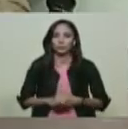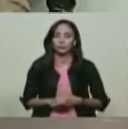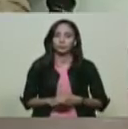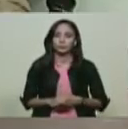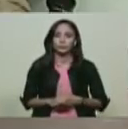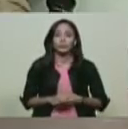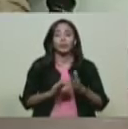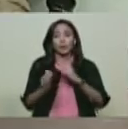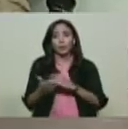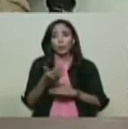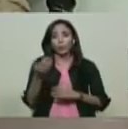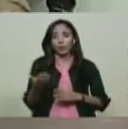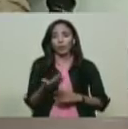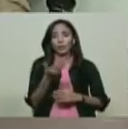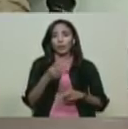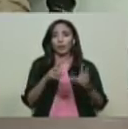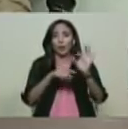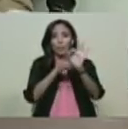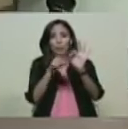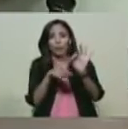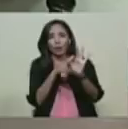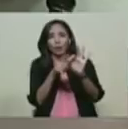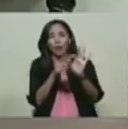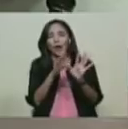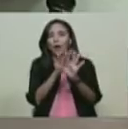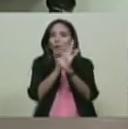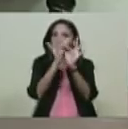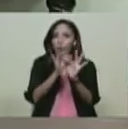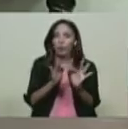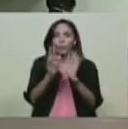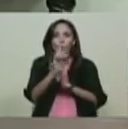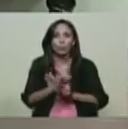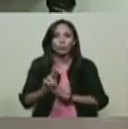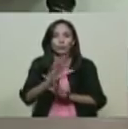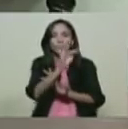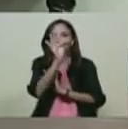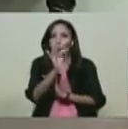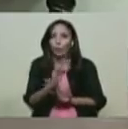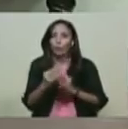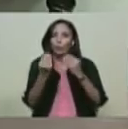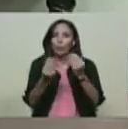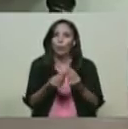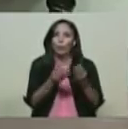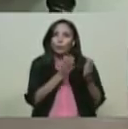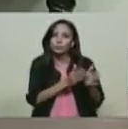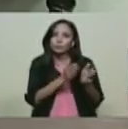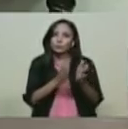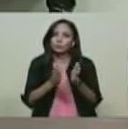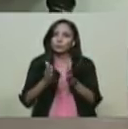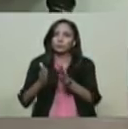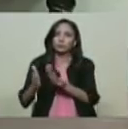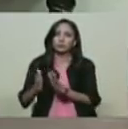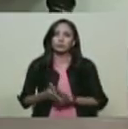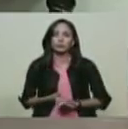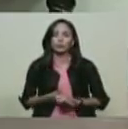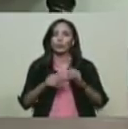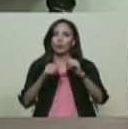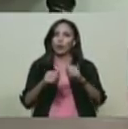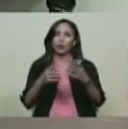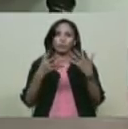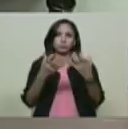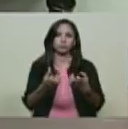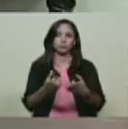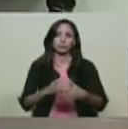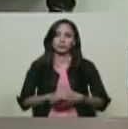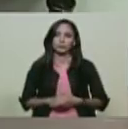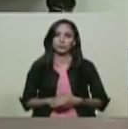el Petro, tenga sus instrumentos. Esos instrumentos que le van a dar sustento.